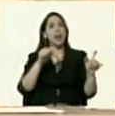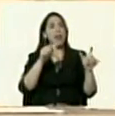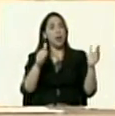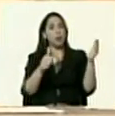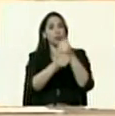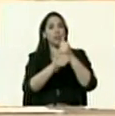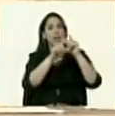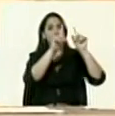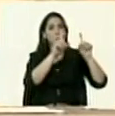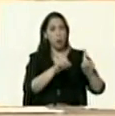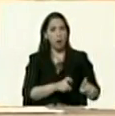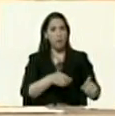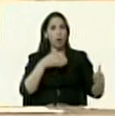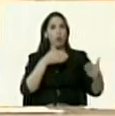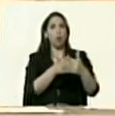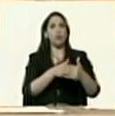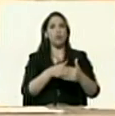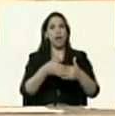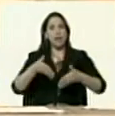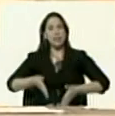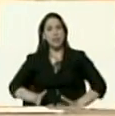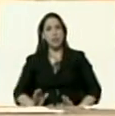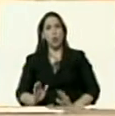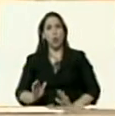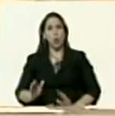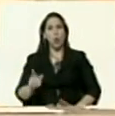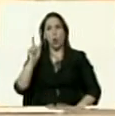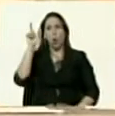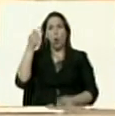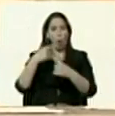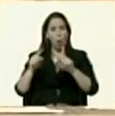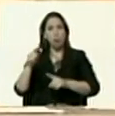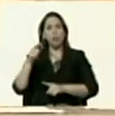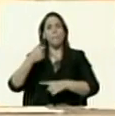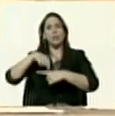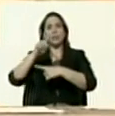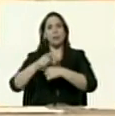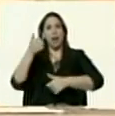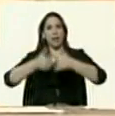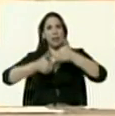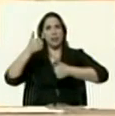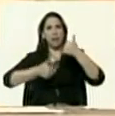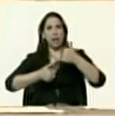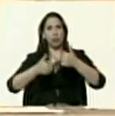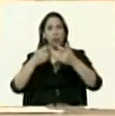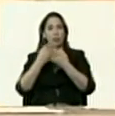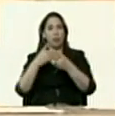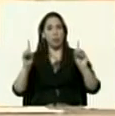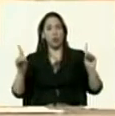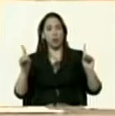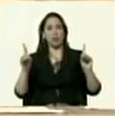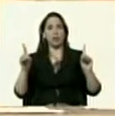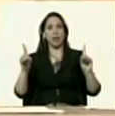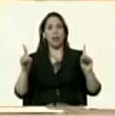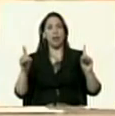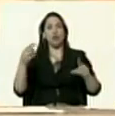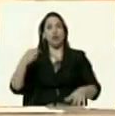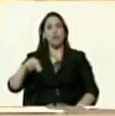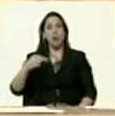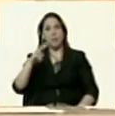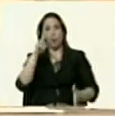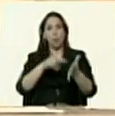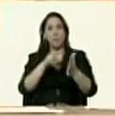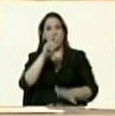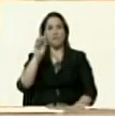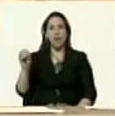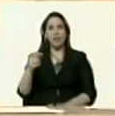Biden, principal precandidato de los demócratas para las elecciones de noviembre de 2020, para él